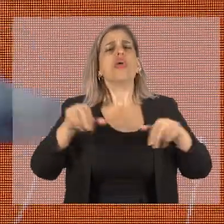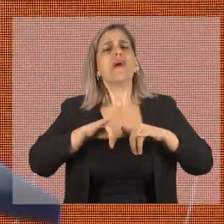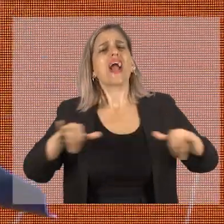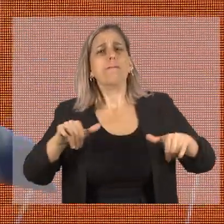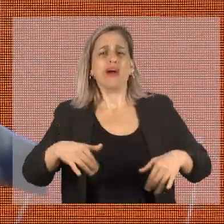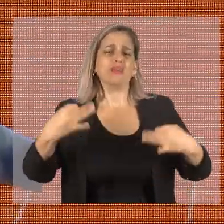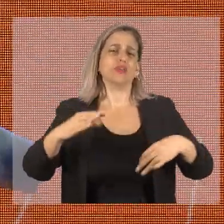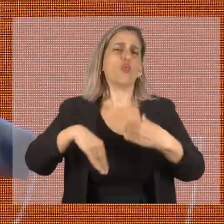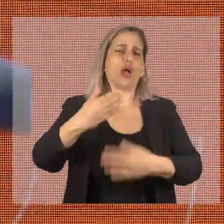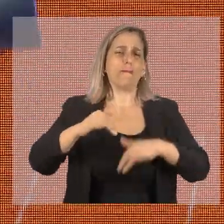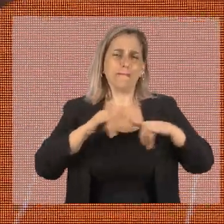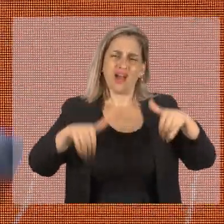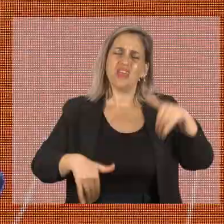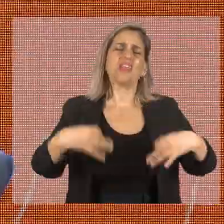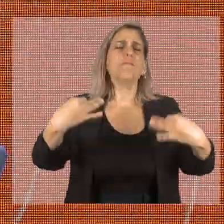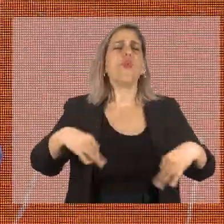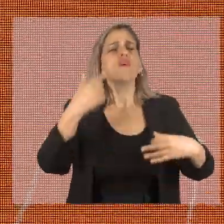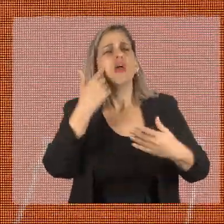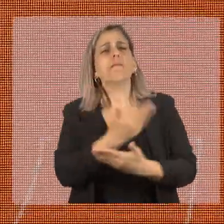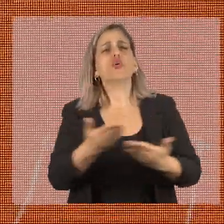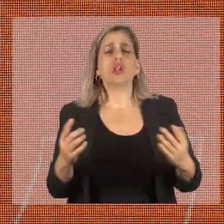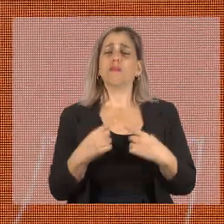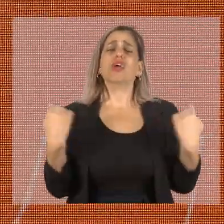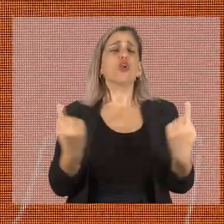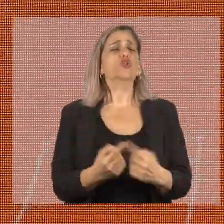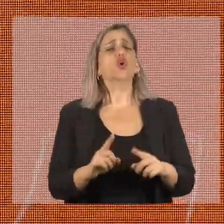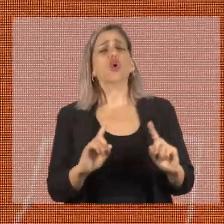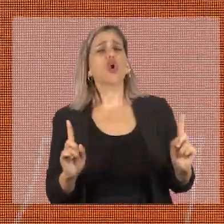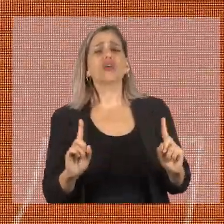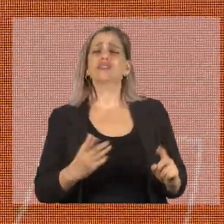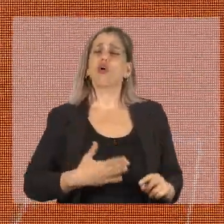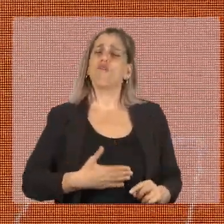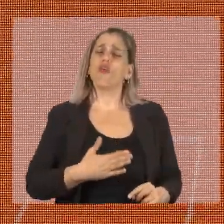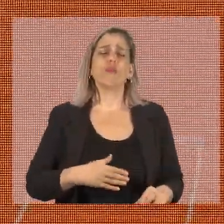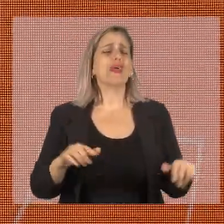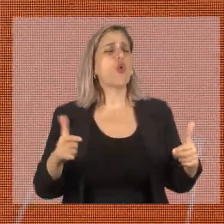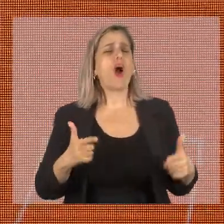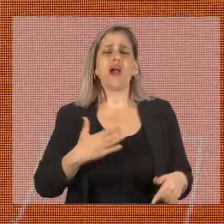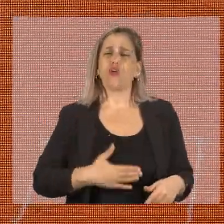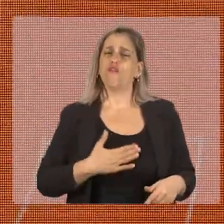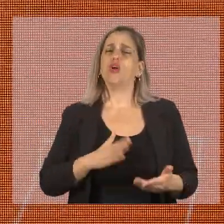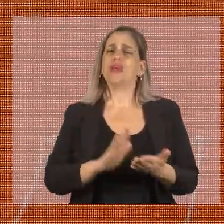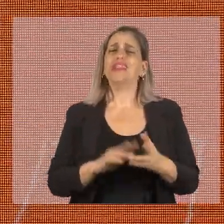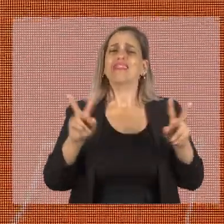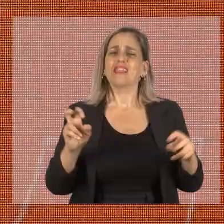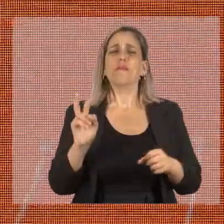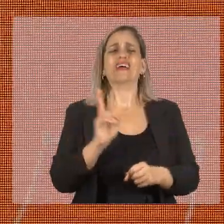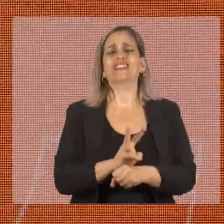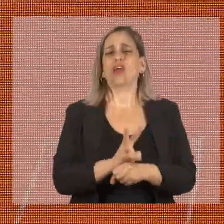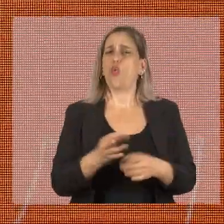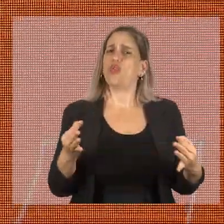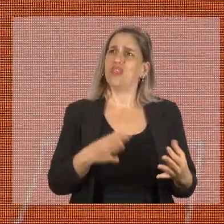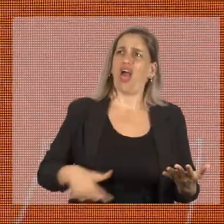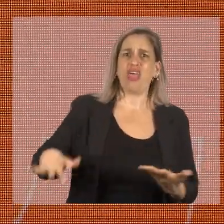y que va a estar en la campaña que viene, y está bien que esté, porque nosotros no estamos conformes con la seguridad